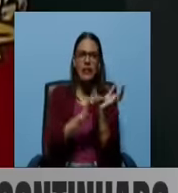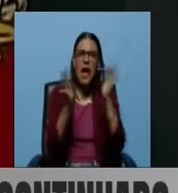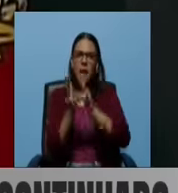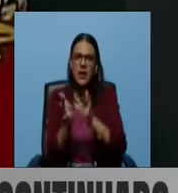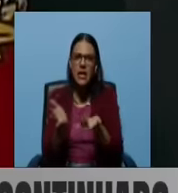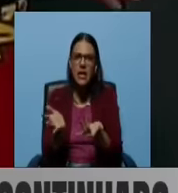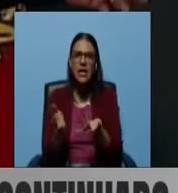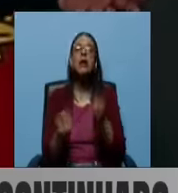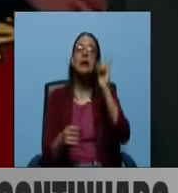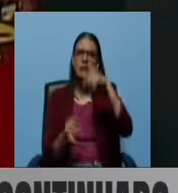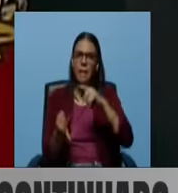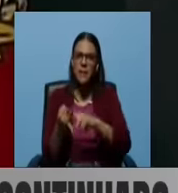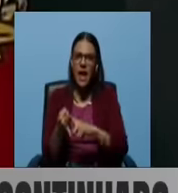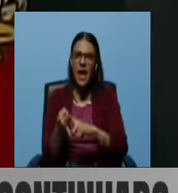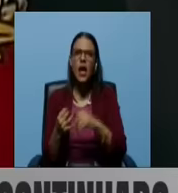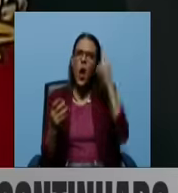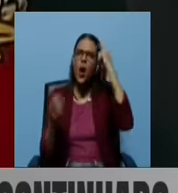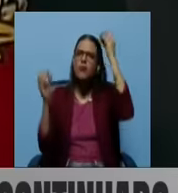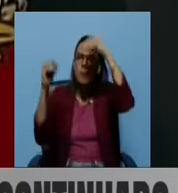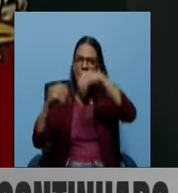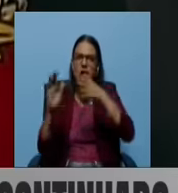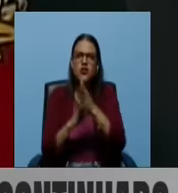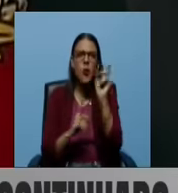operación Gedeón,